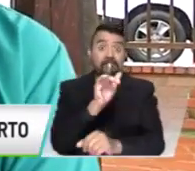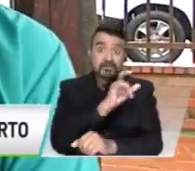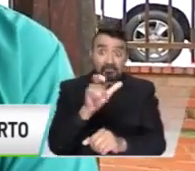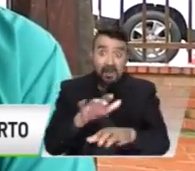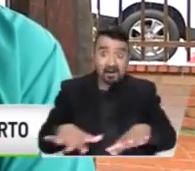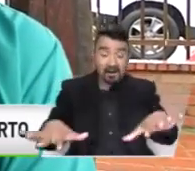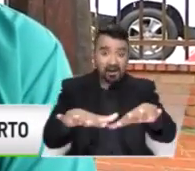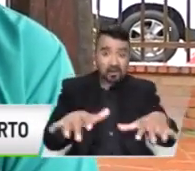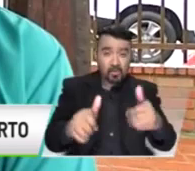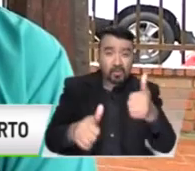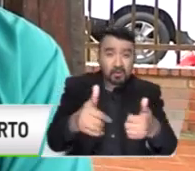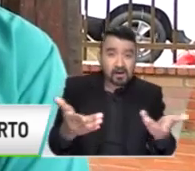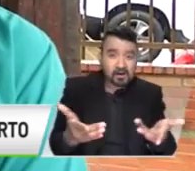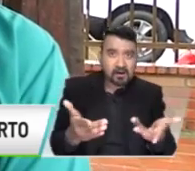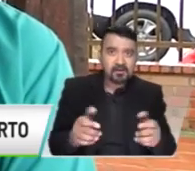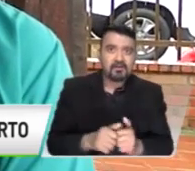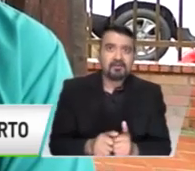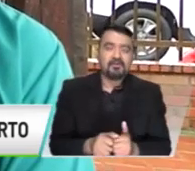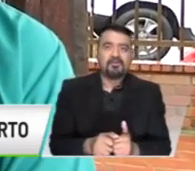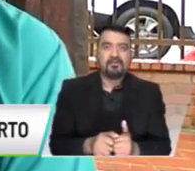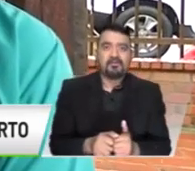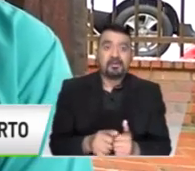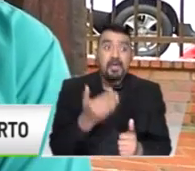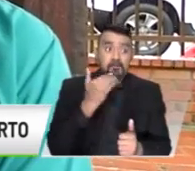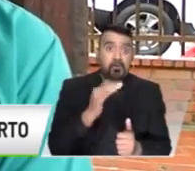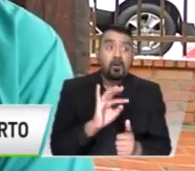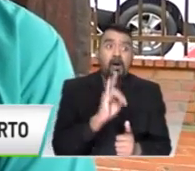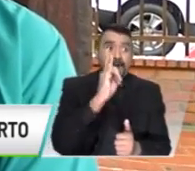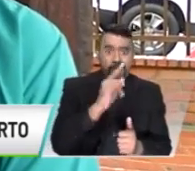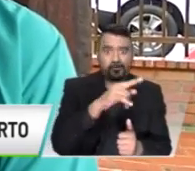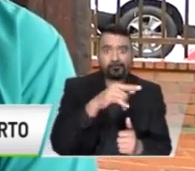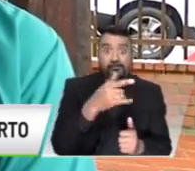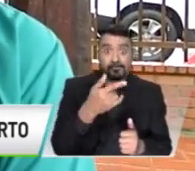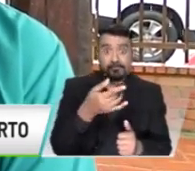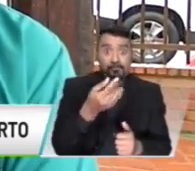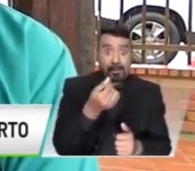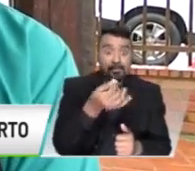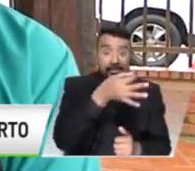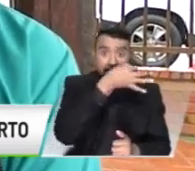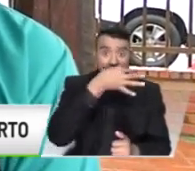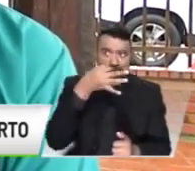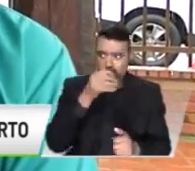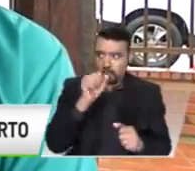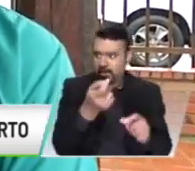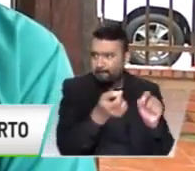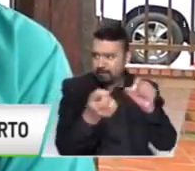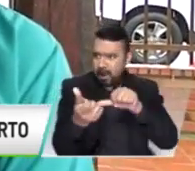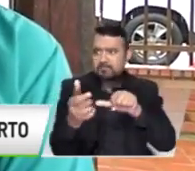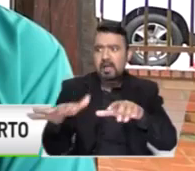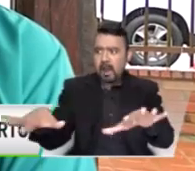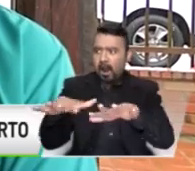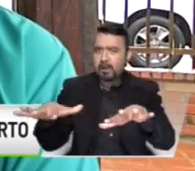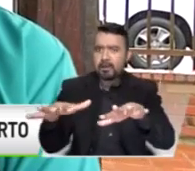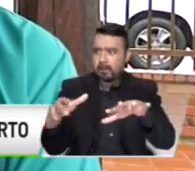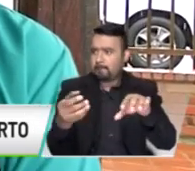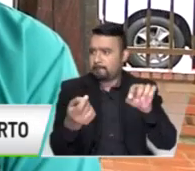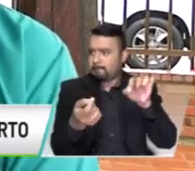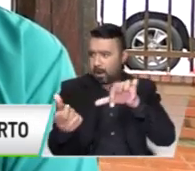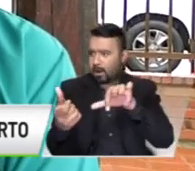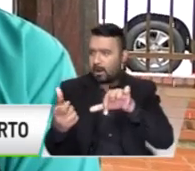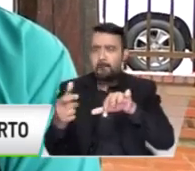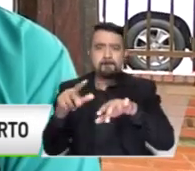personas, llegarían pues como a ofrecer más dinero por la propiedad, por comprar la propiedad, que de pronto también puede haber una